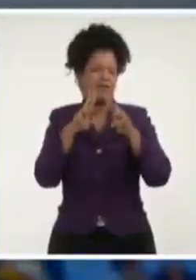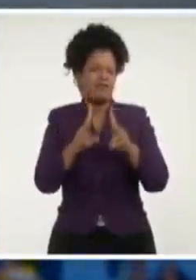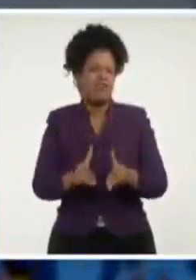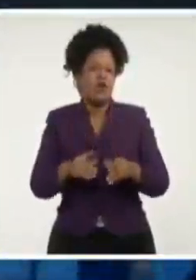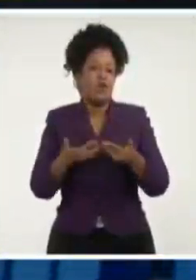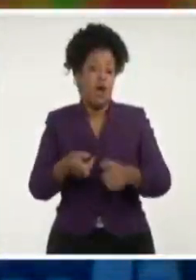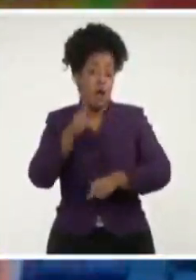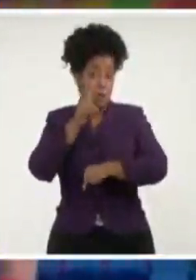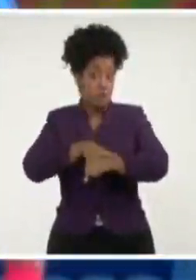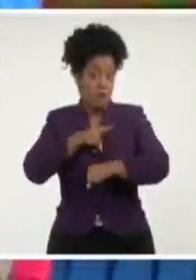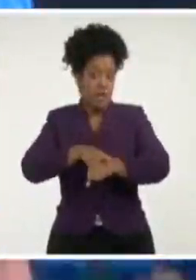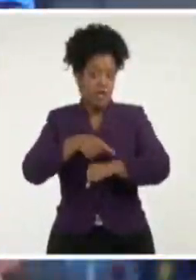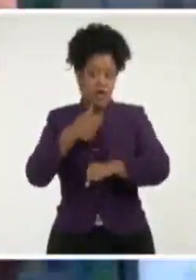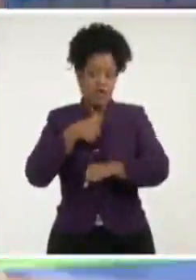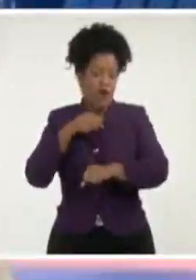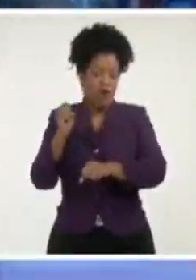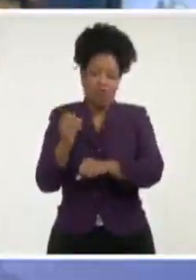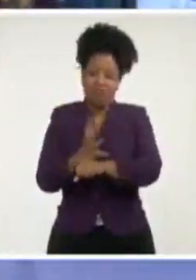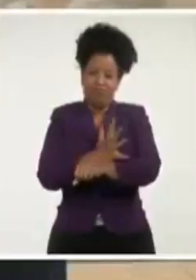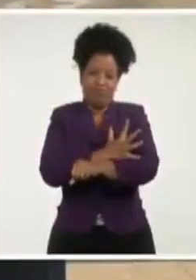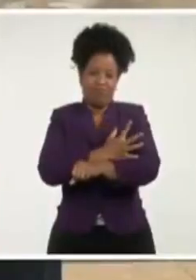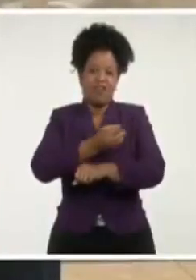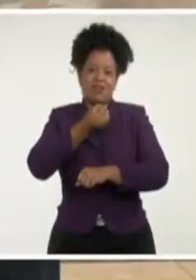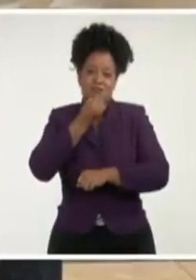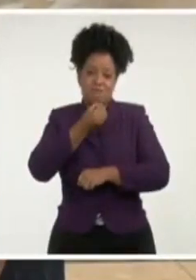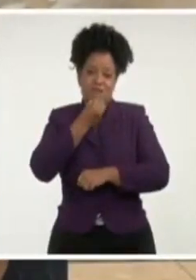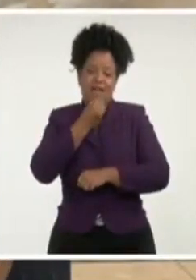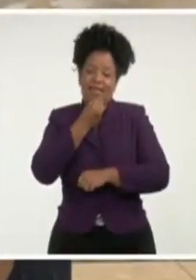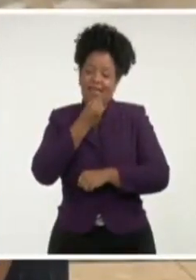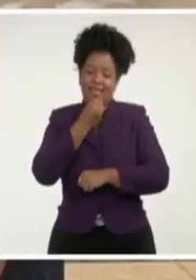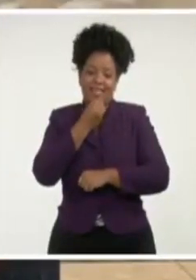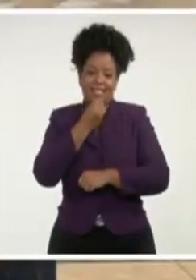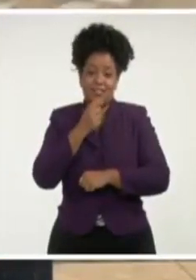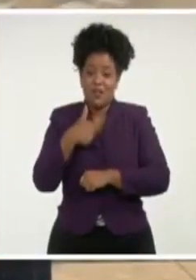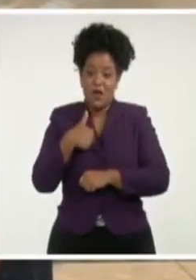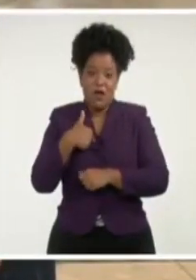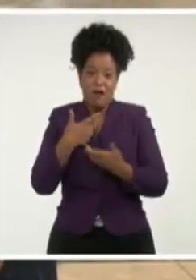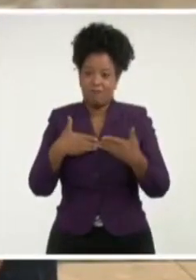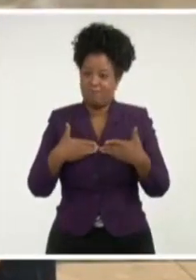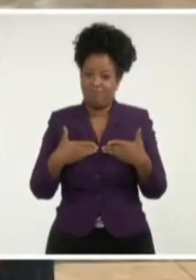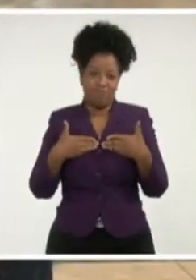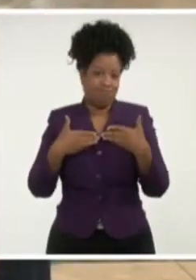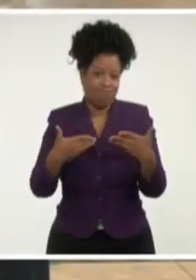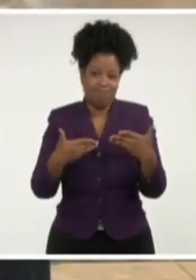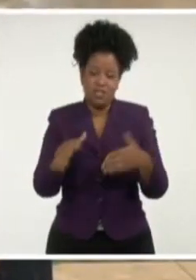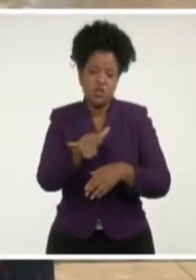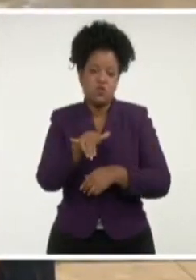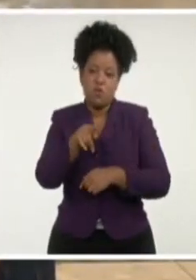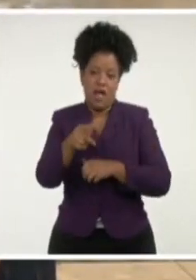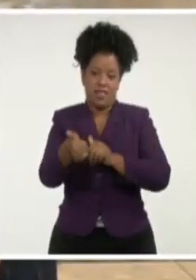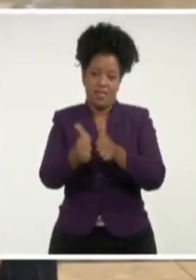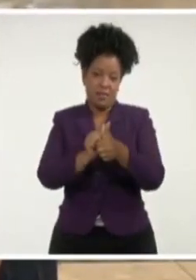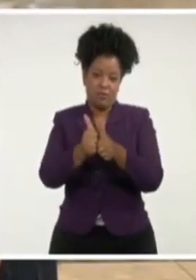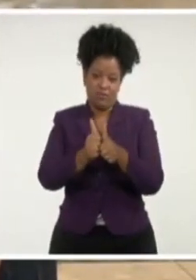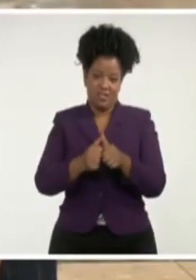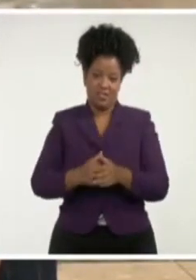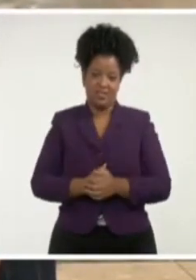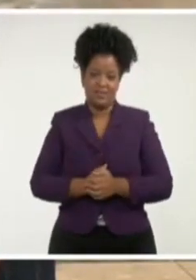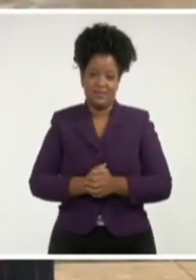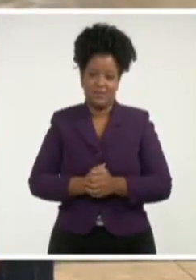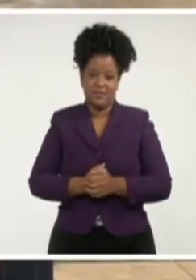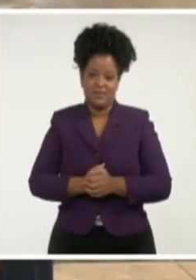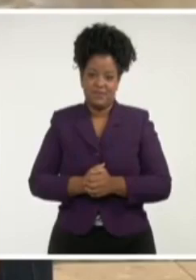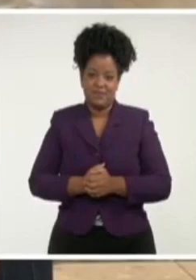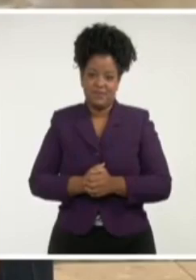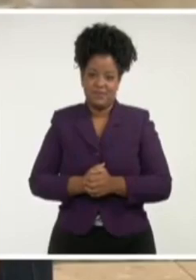momento te va a guiar a hacerlo a la altura de él. Creo que es una